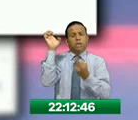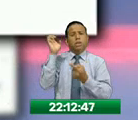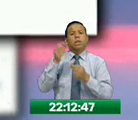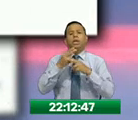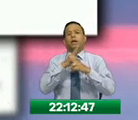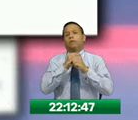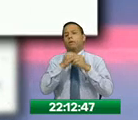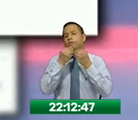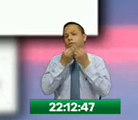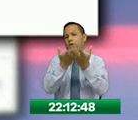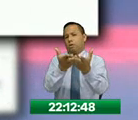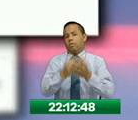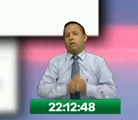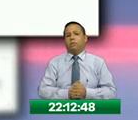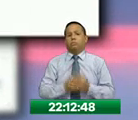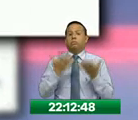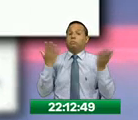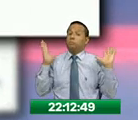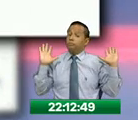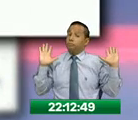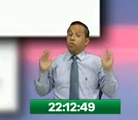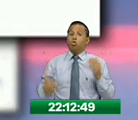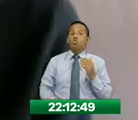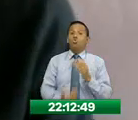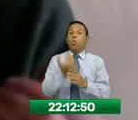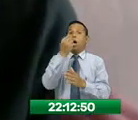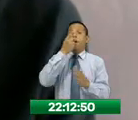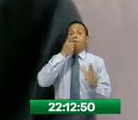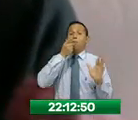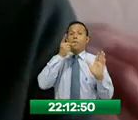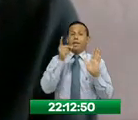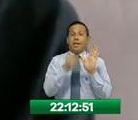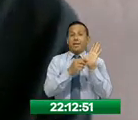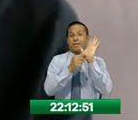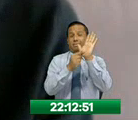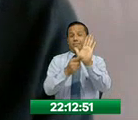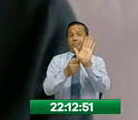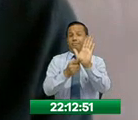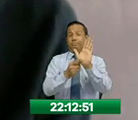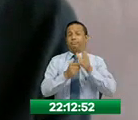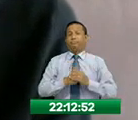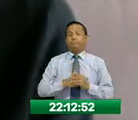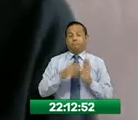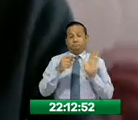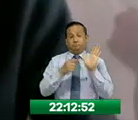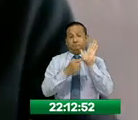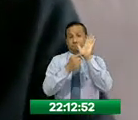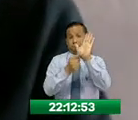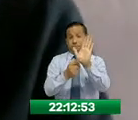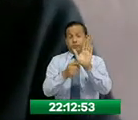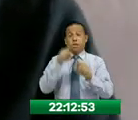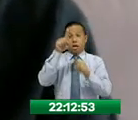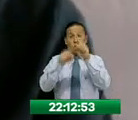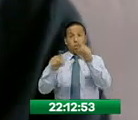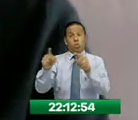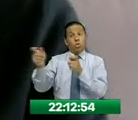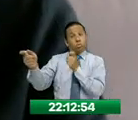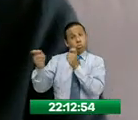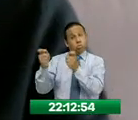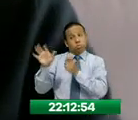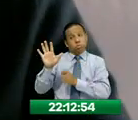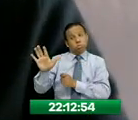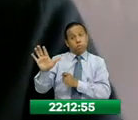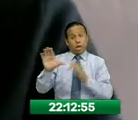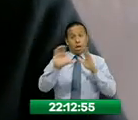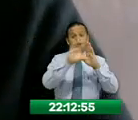red social indicó que se expedirá un nuevo decreto. Hay órganos que controlan que esas razones, en primer lugar, se ajusten a la